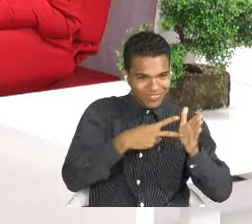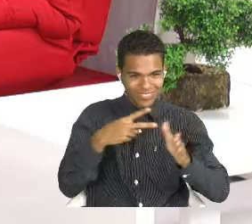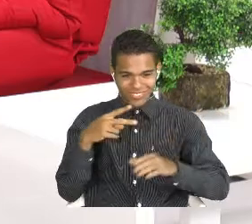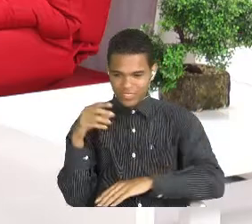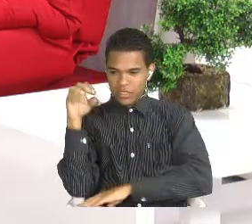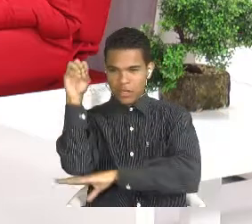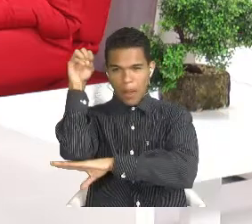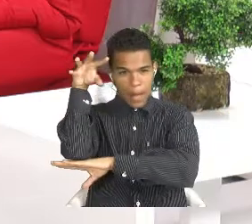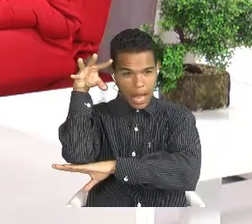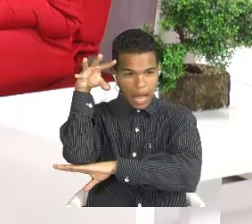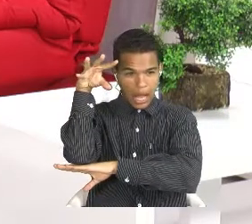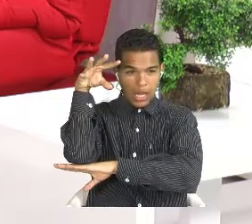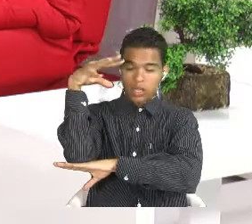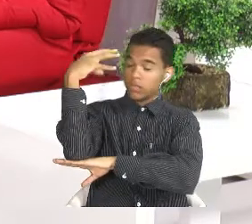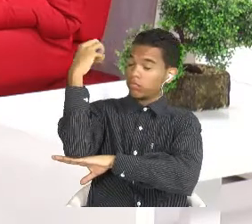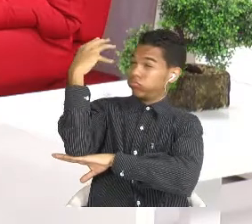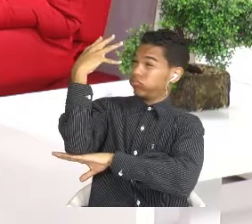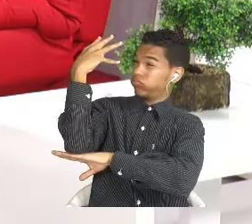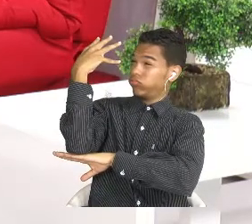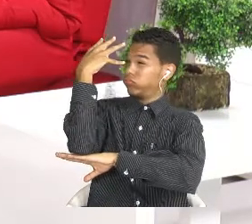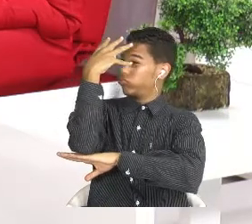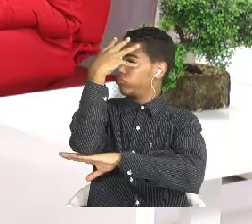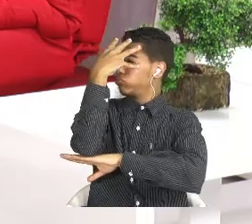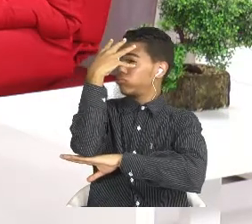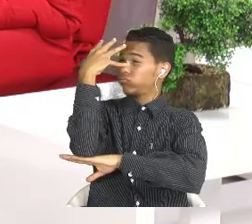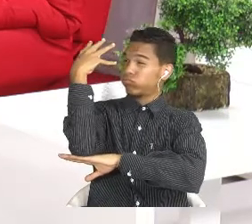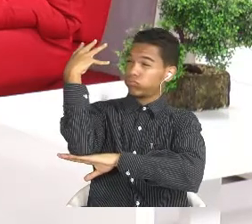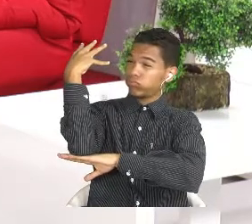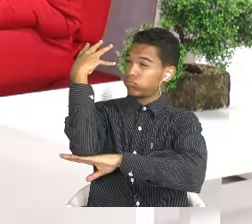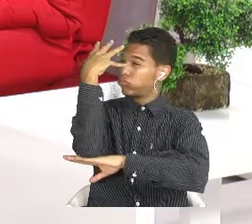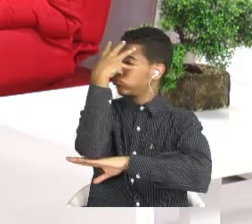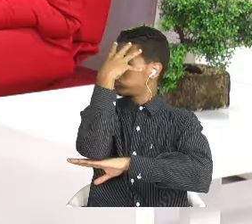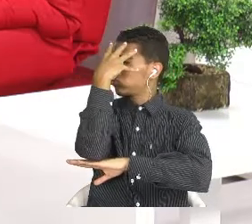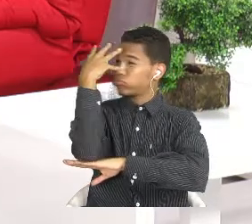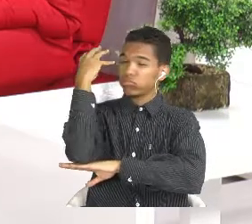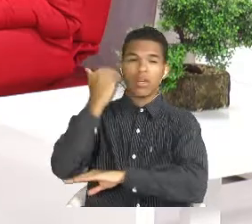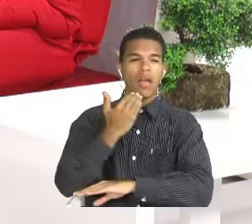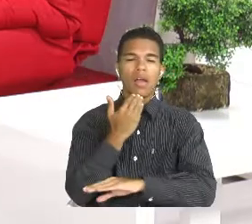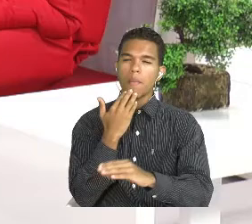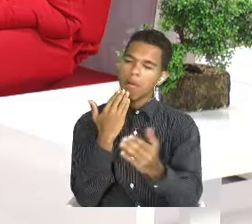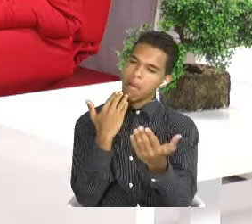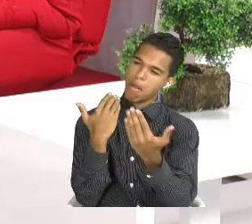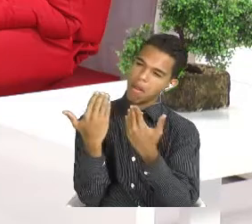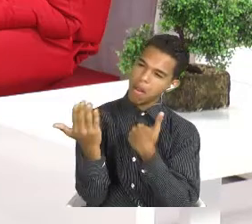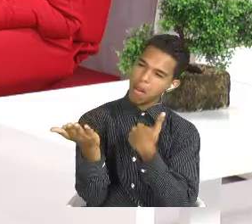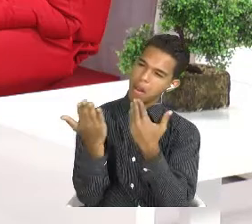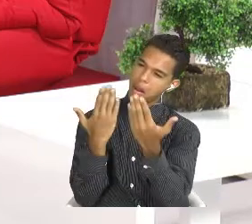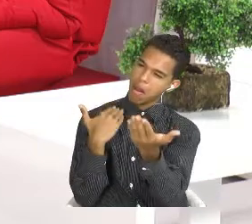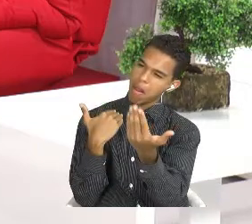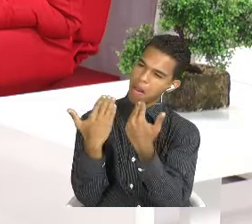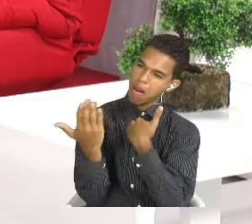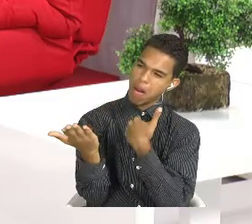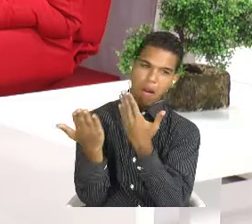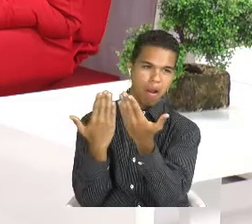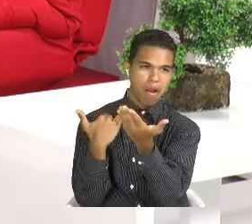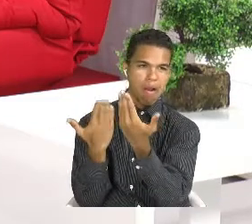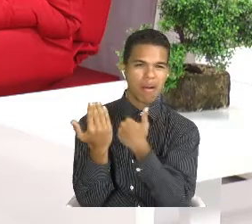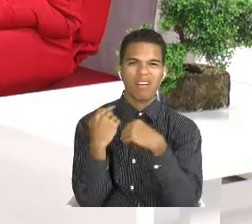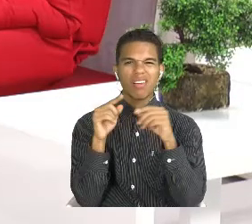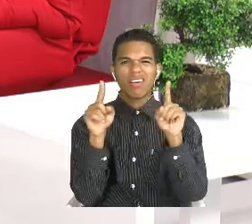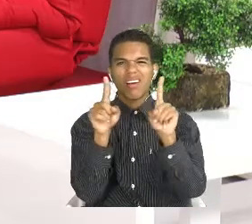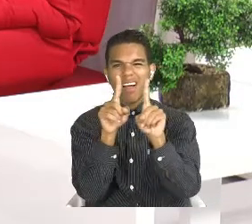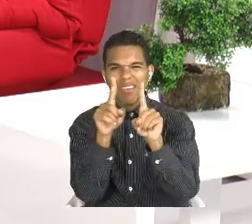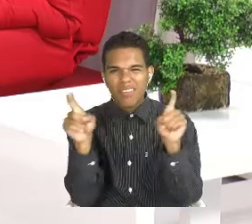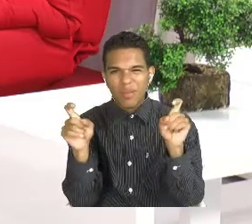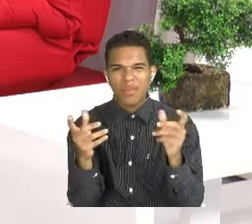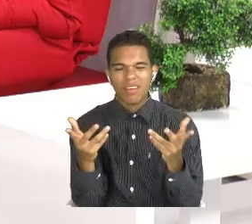presión intraocular. Si durante todo el transcurso de la conversación se han dado cuenta que no he hablado específicamente